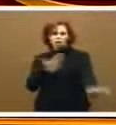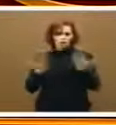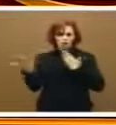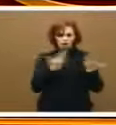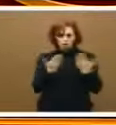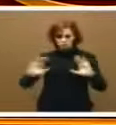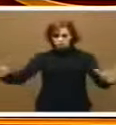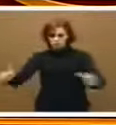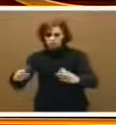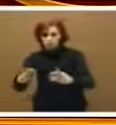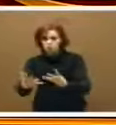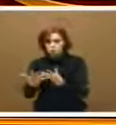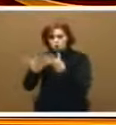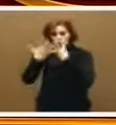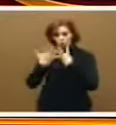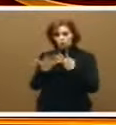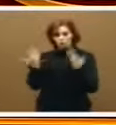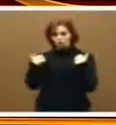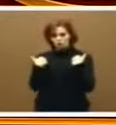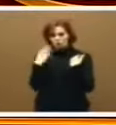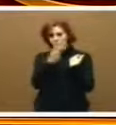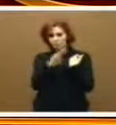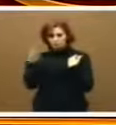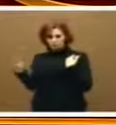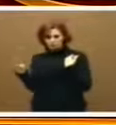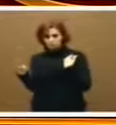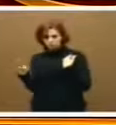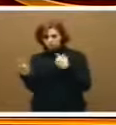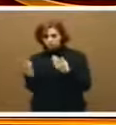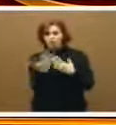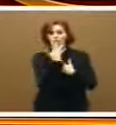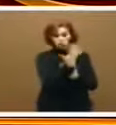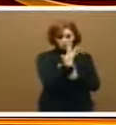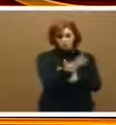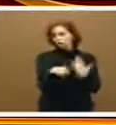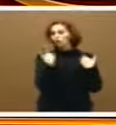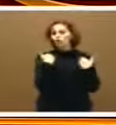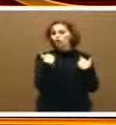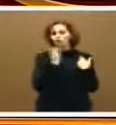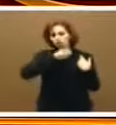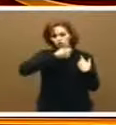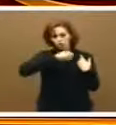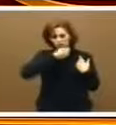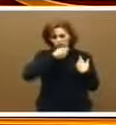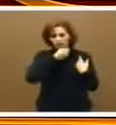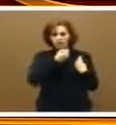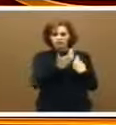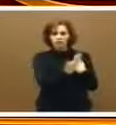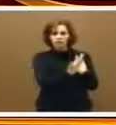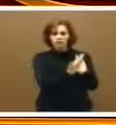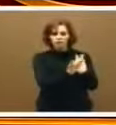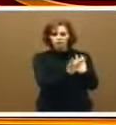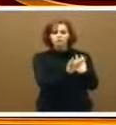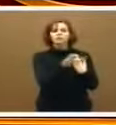que se presentaron nueve por el Grupo Parlamentario Popular Extremadura Unida, cinco por el Grupo Parlamentario Socialista PSOE regionalista